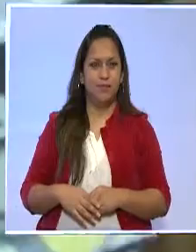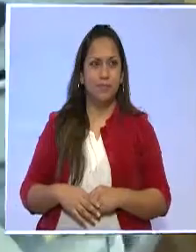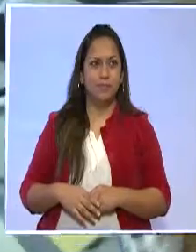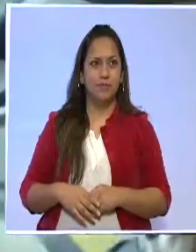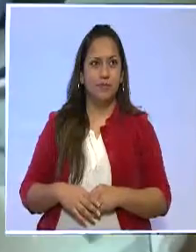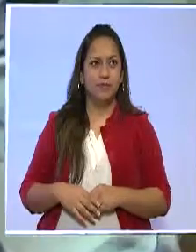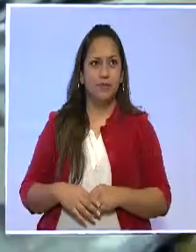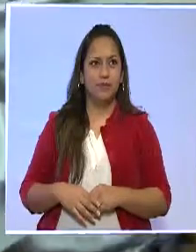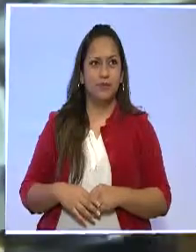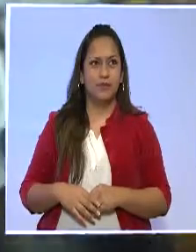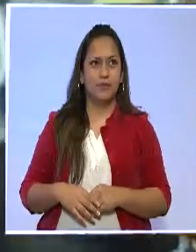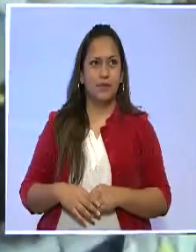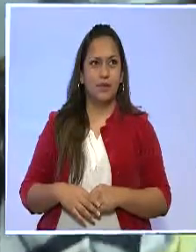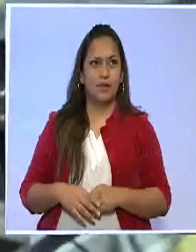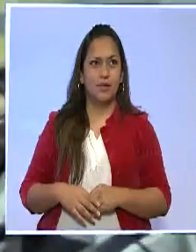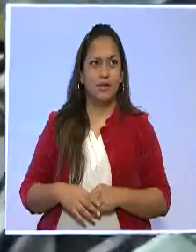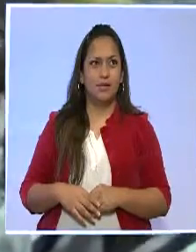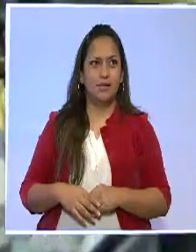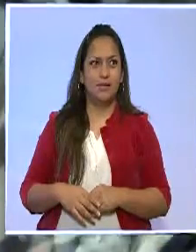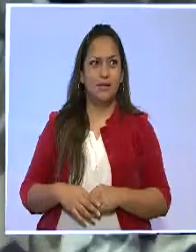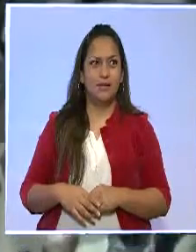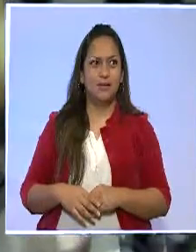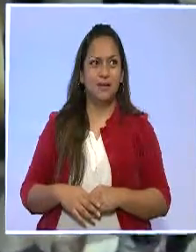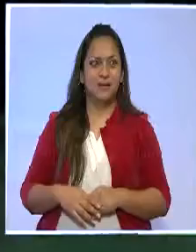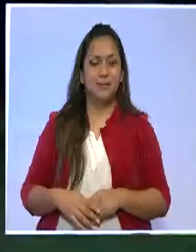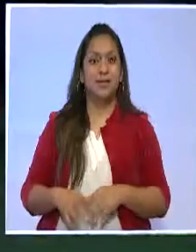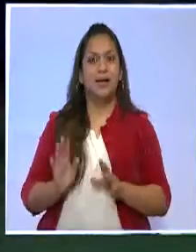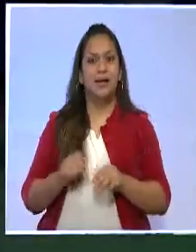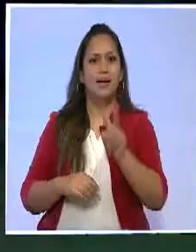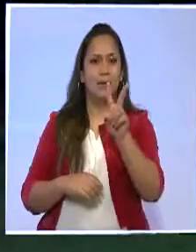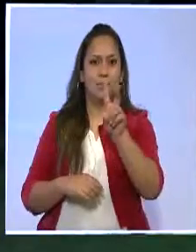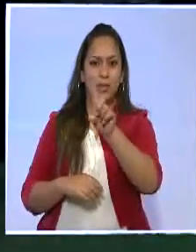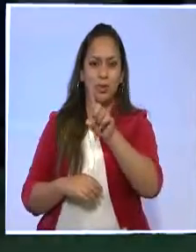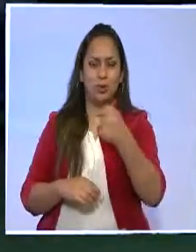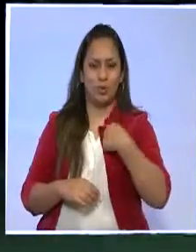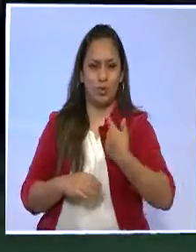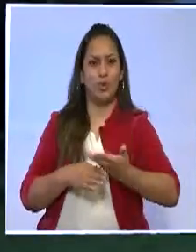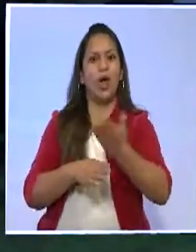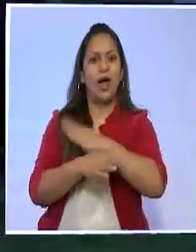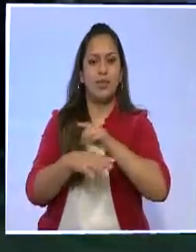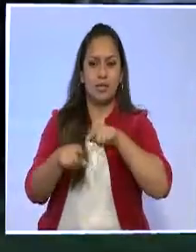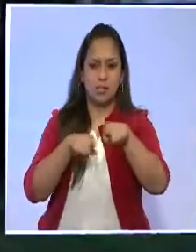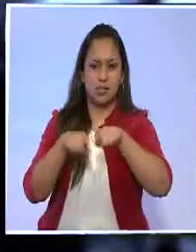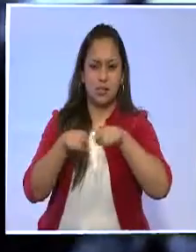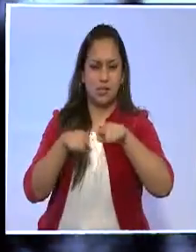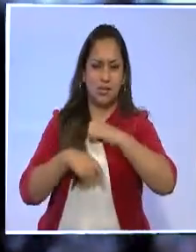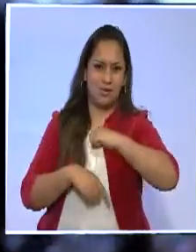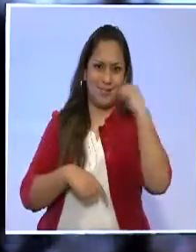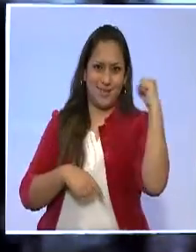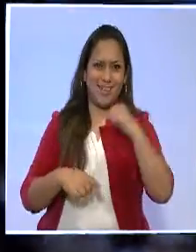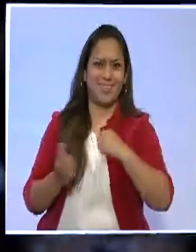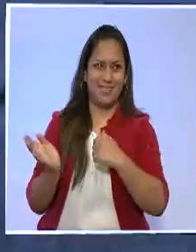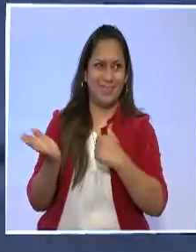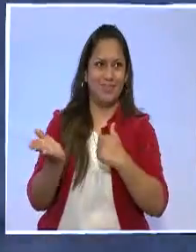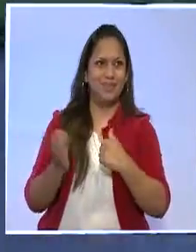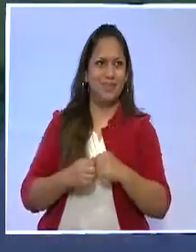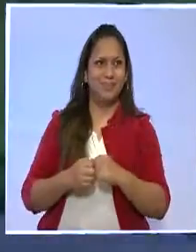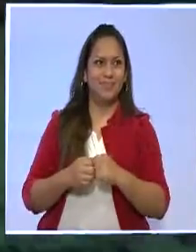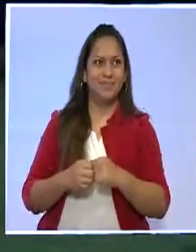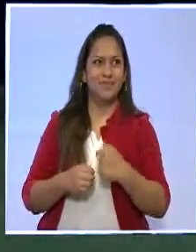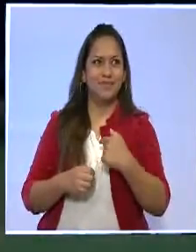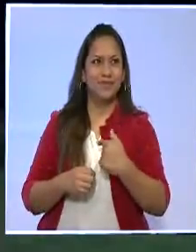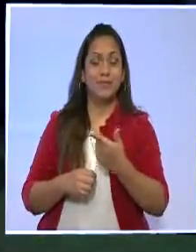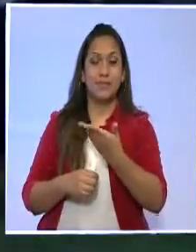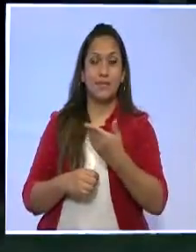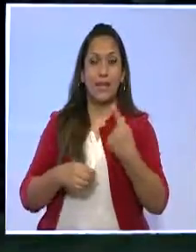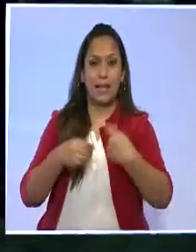cada 21 meses de mi marat media maratón a 21 d de la media maratón de quito diego también